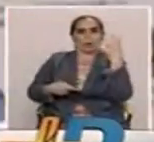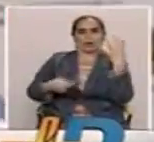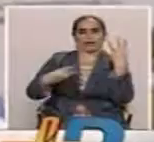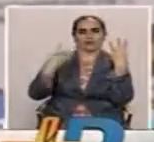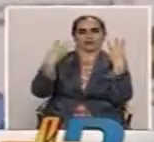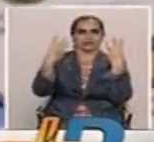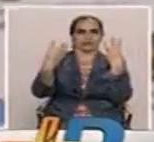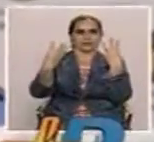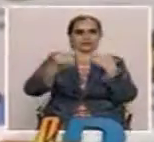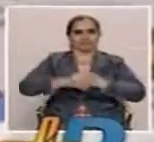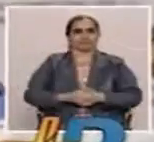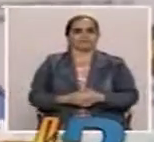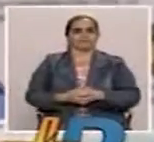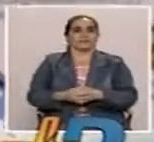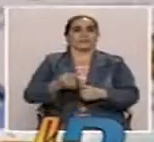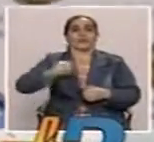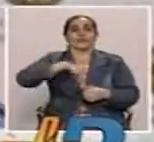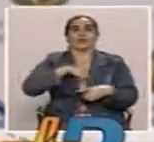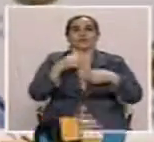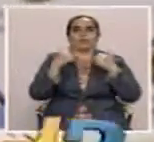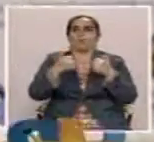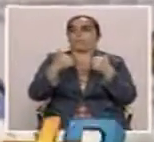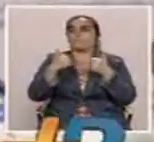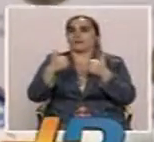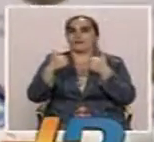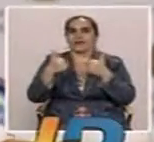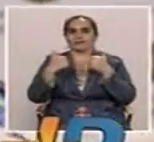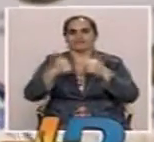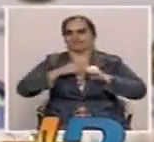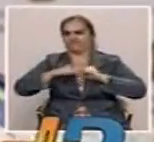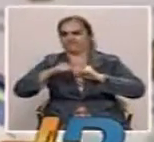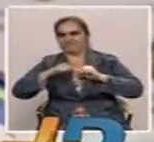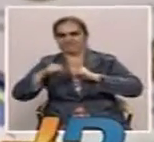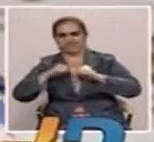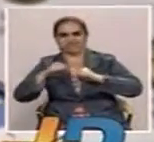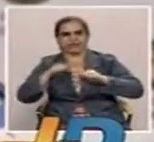definitivo. Arrancamos con muy buen brillo, pero